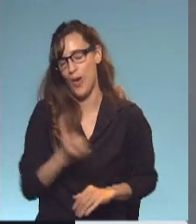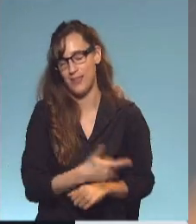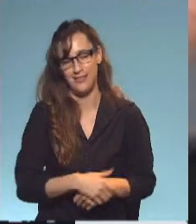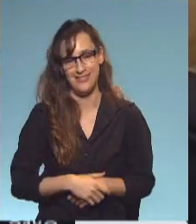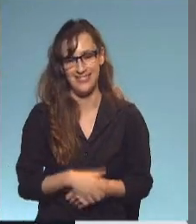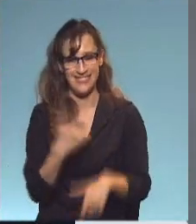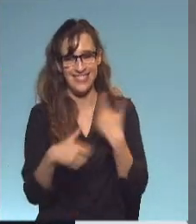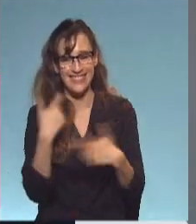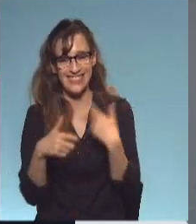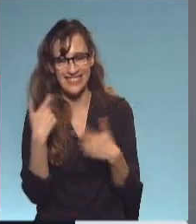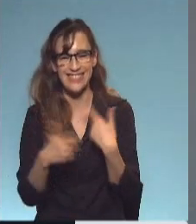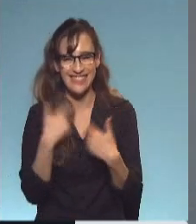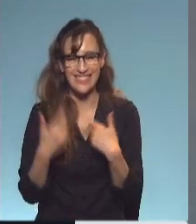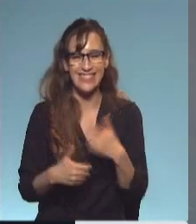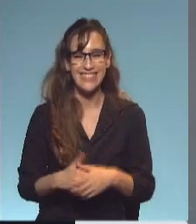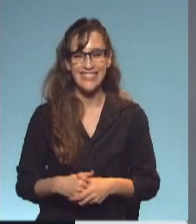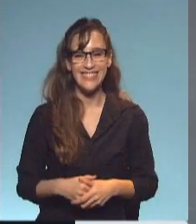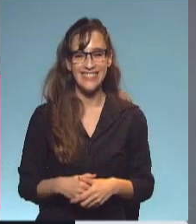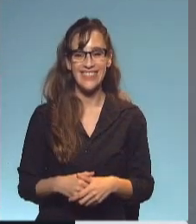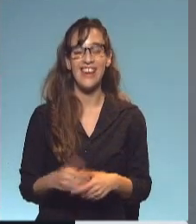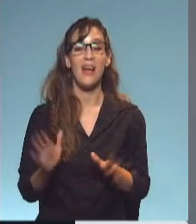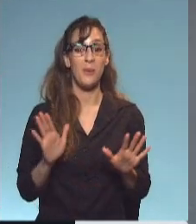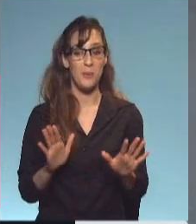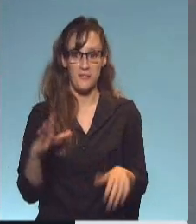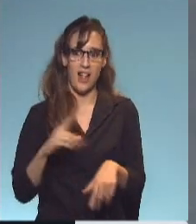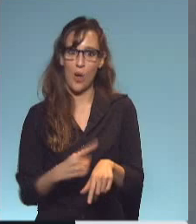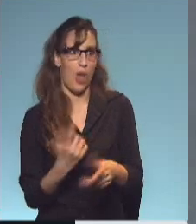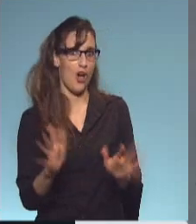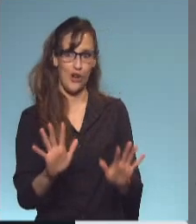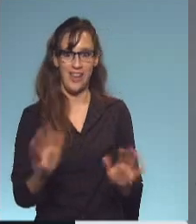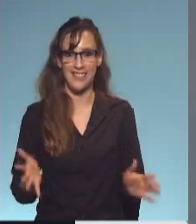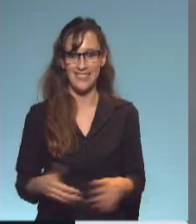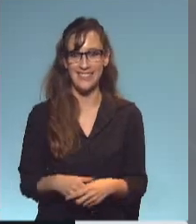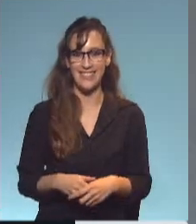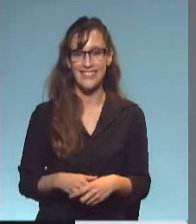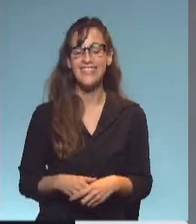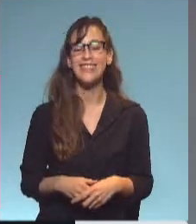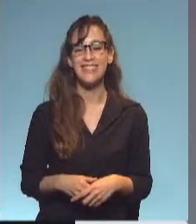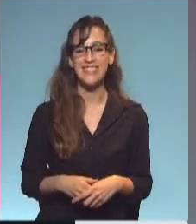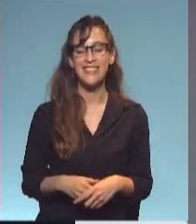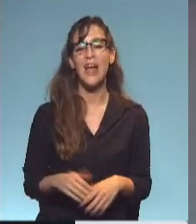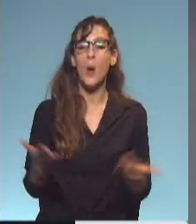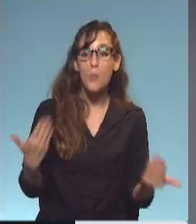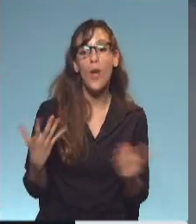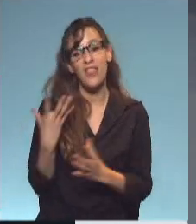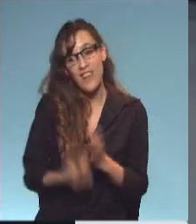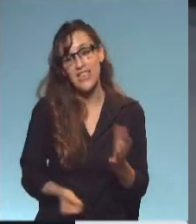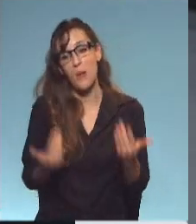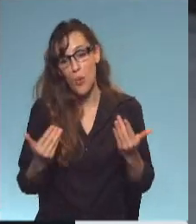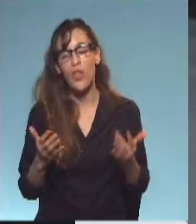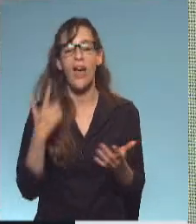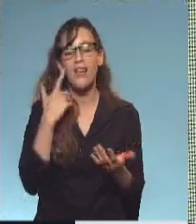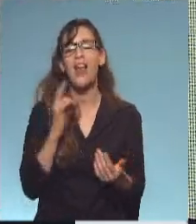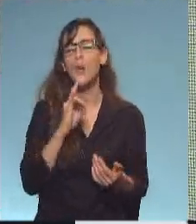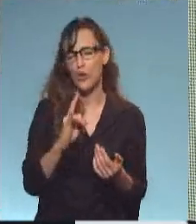No, bueno. Falta una hora. Andrés, entonces, ¿qué vas a hacer? ¿Qué vas a hacer? Primero, puedes fallar. De atrás para adelante, sí, a